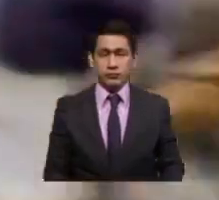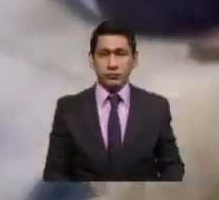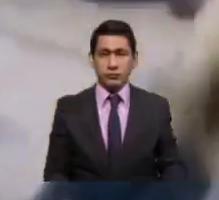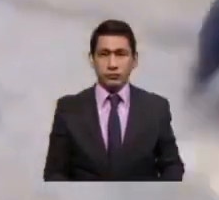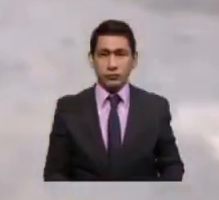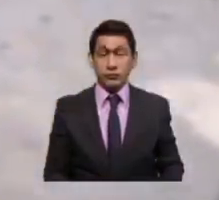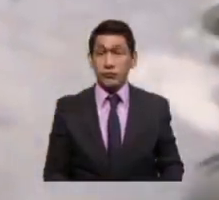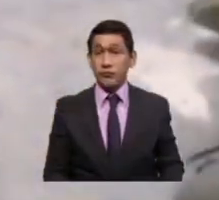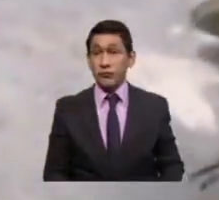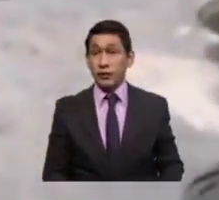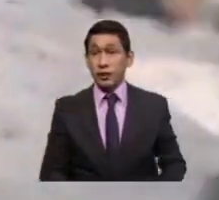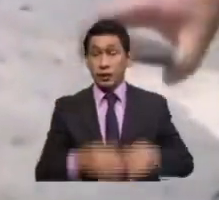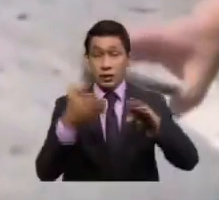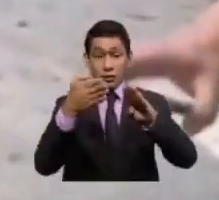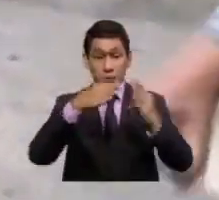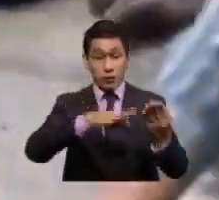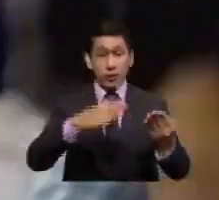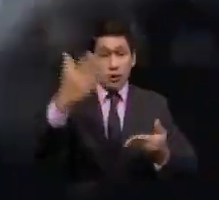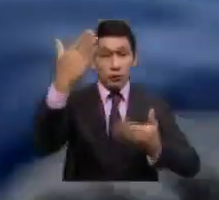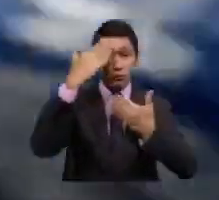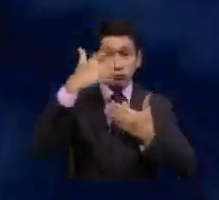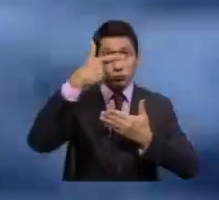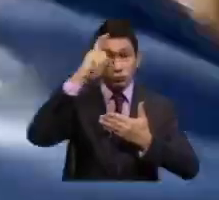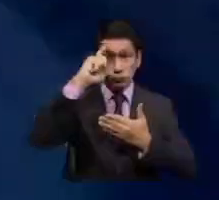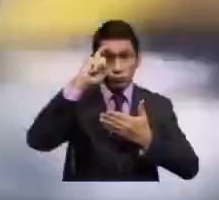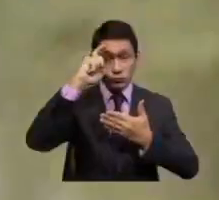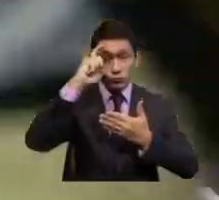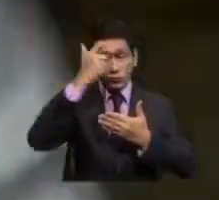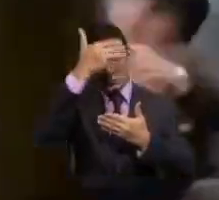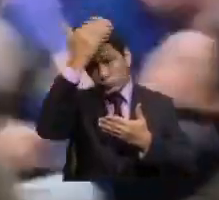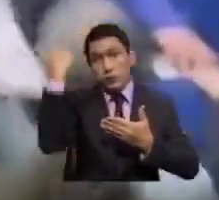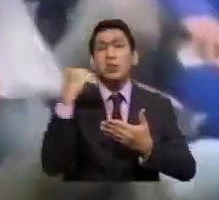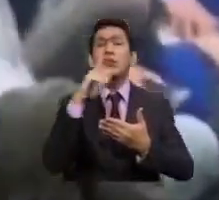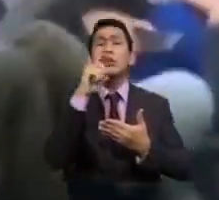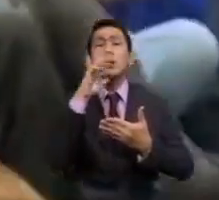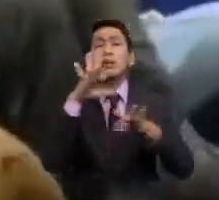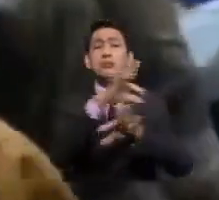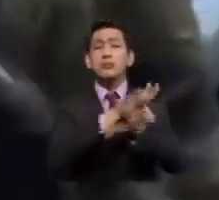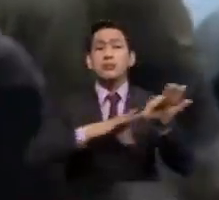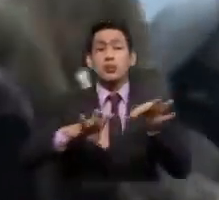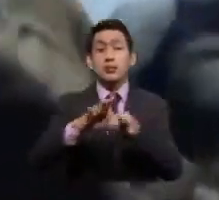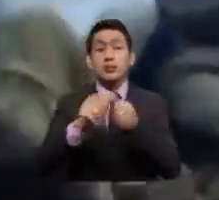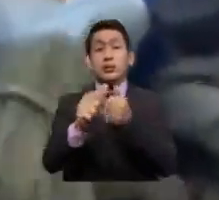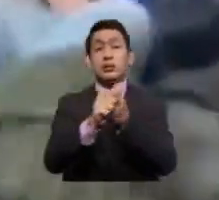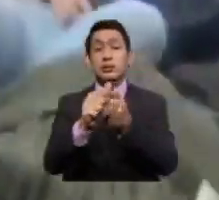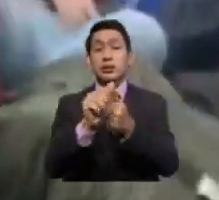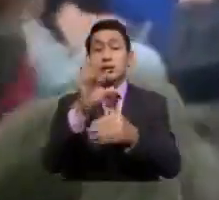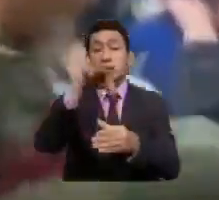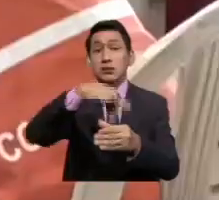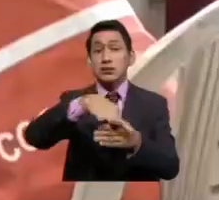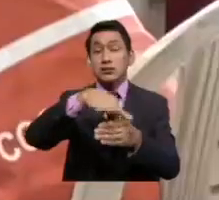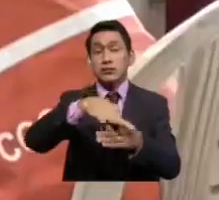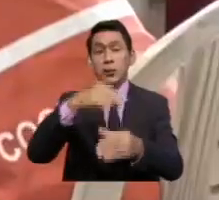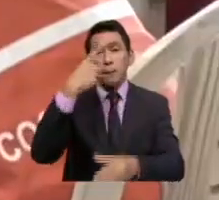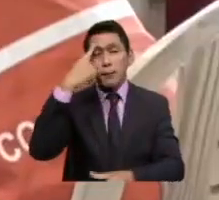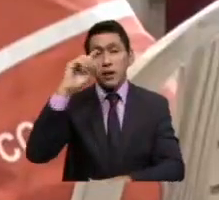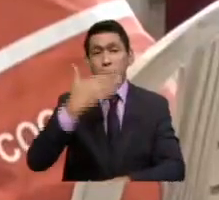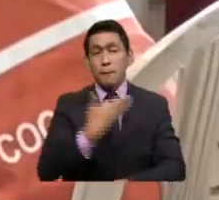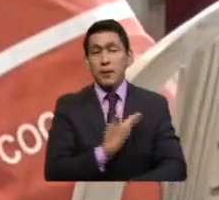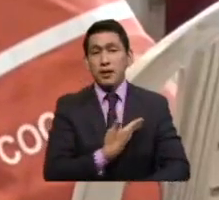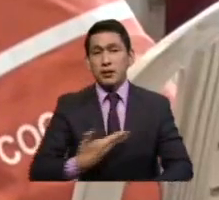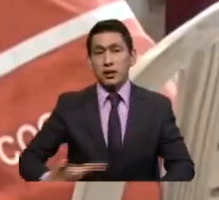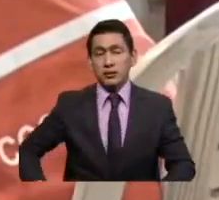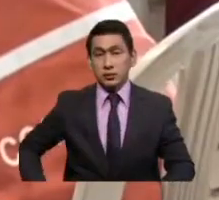El asesinato de Fernando Villavicencio deja la interrogante sobre quién podría reemplazarlo para su candidatura a la presidencia. Al